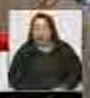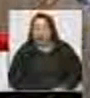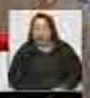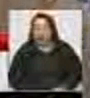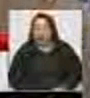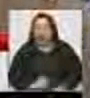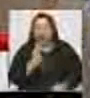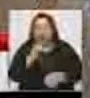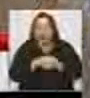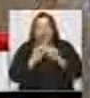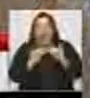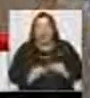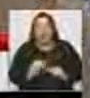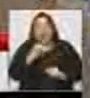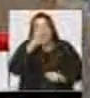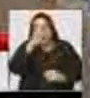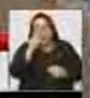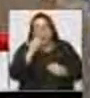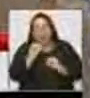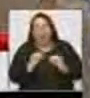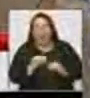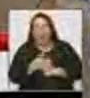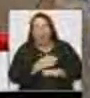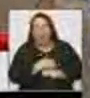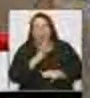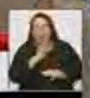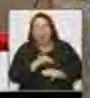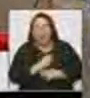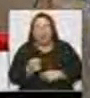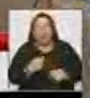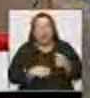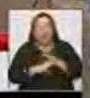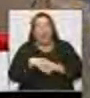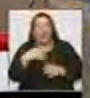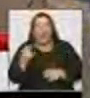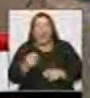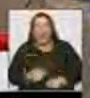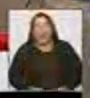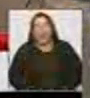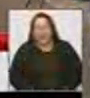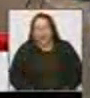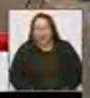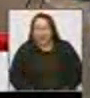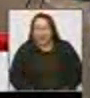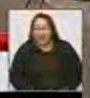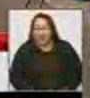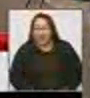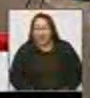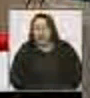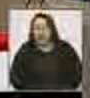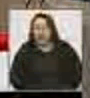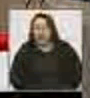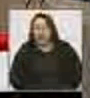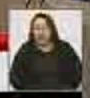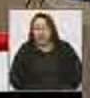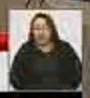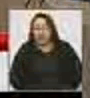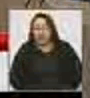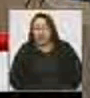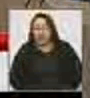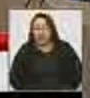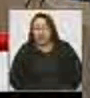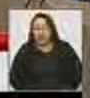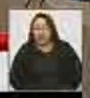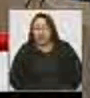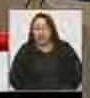han quebrado en el Perú han quebrado porque eran bancos que tenían negocios fuera de la banca. El Banco Gibson, el Banco